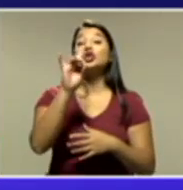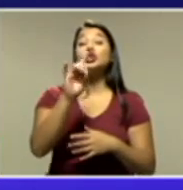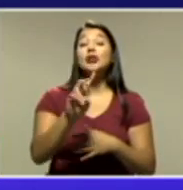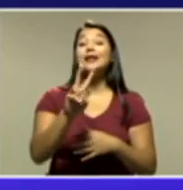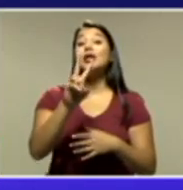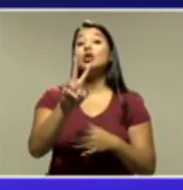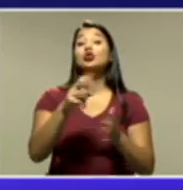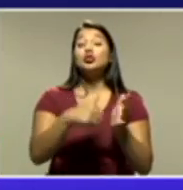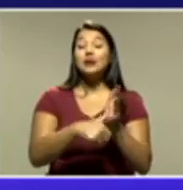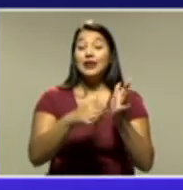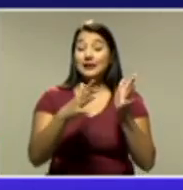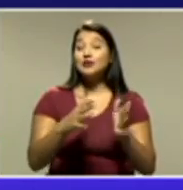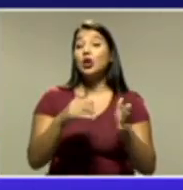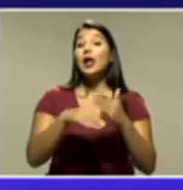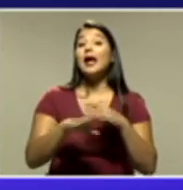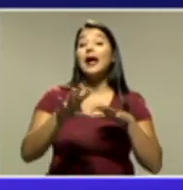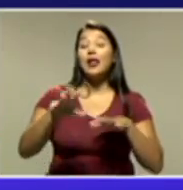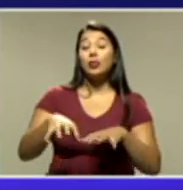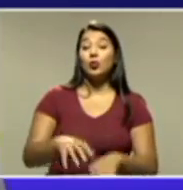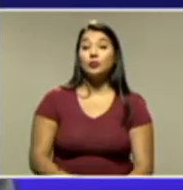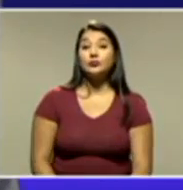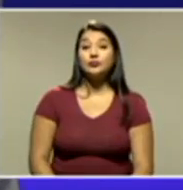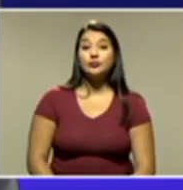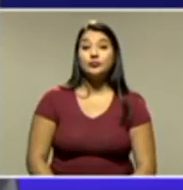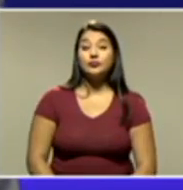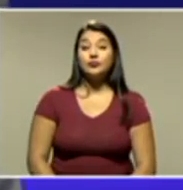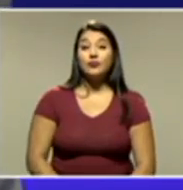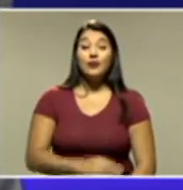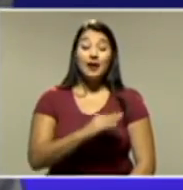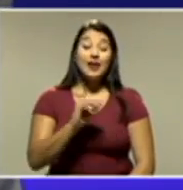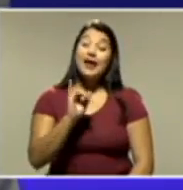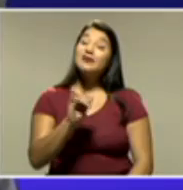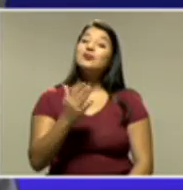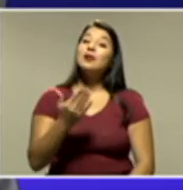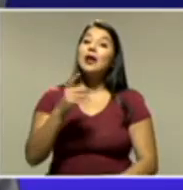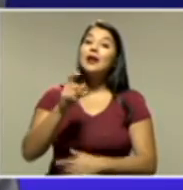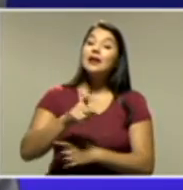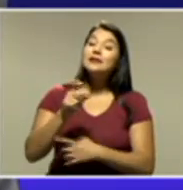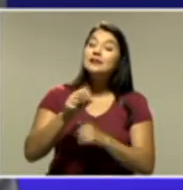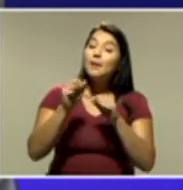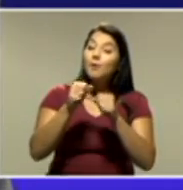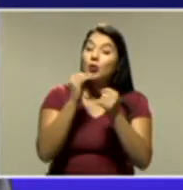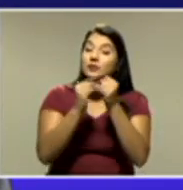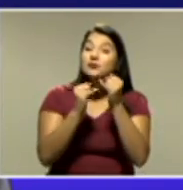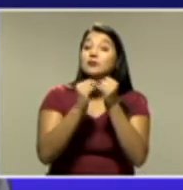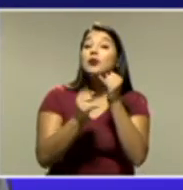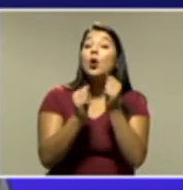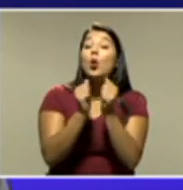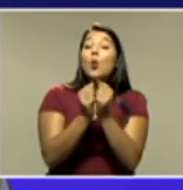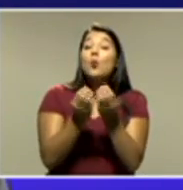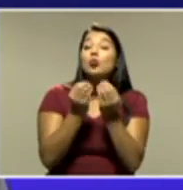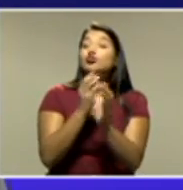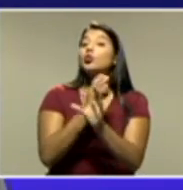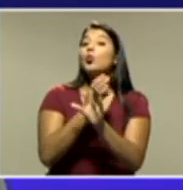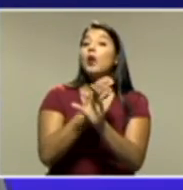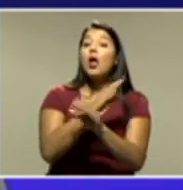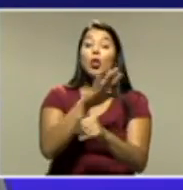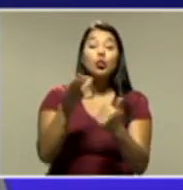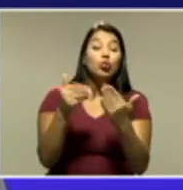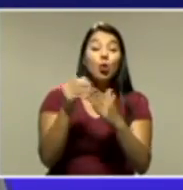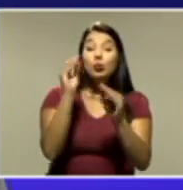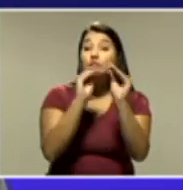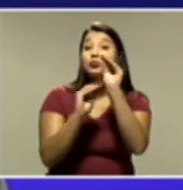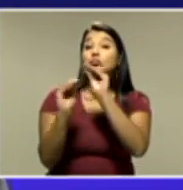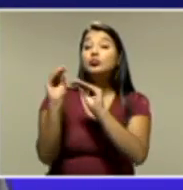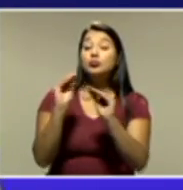82 elecciones cantonales concurrentes. Y eso requiere afinar con mucho detalle toda la logística